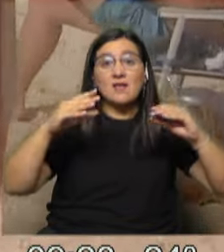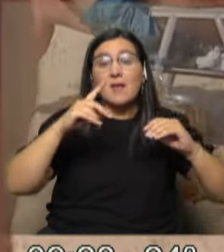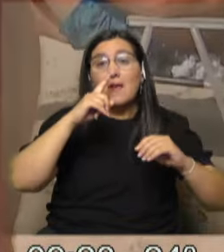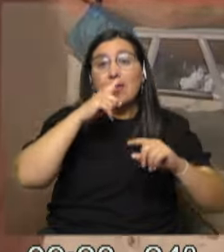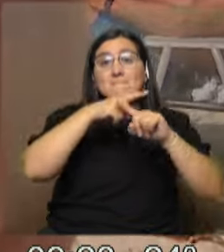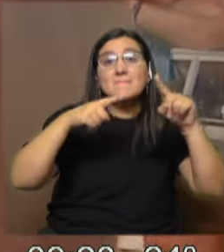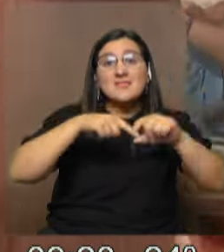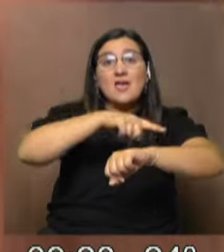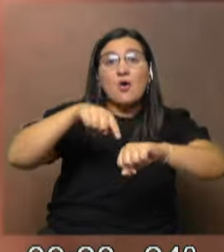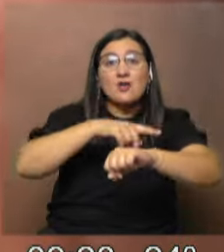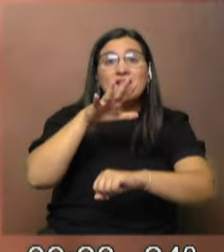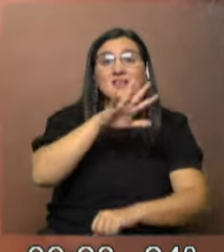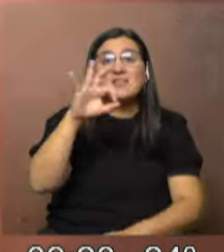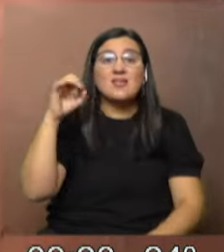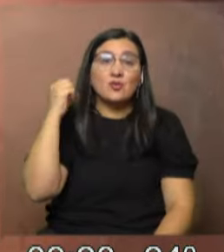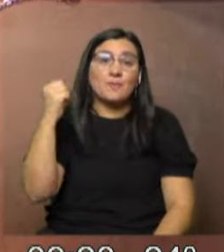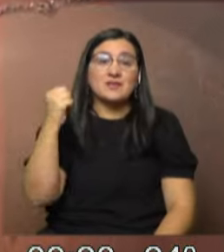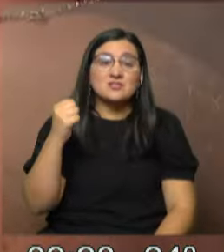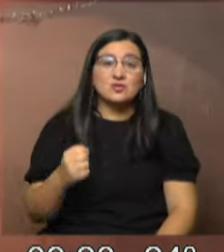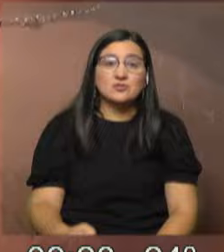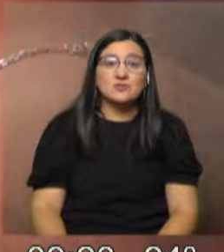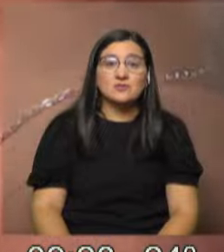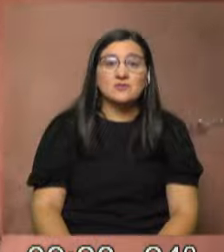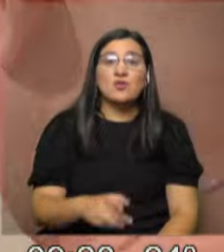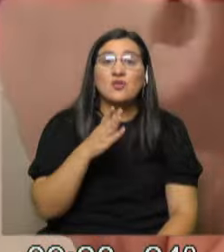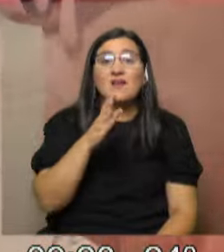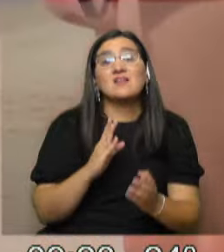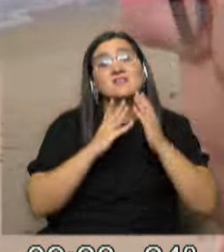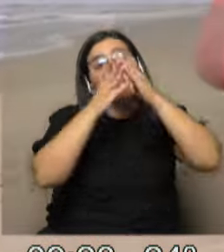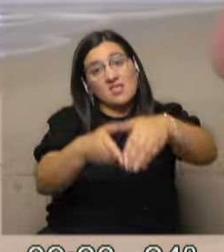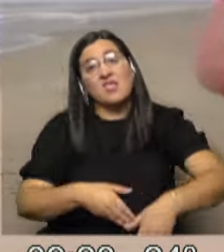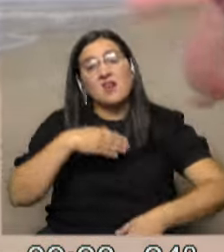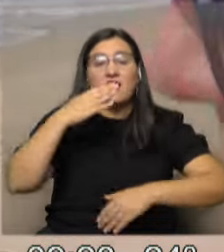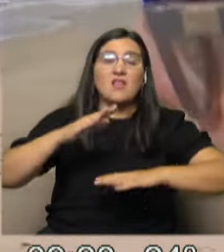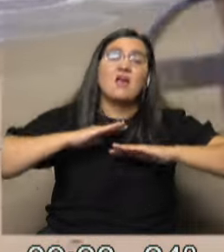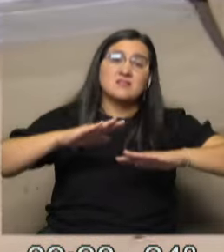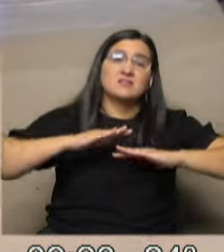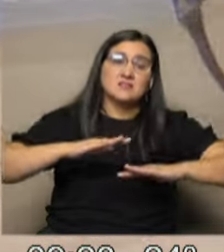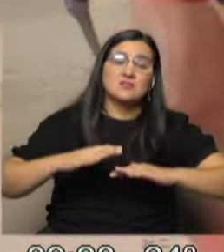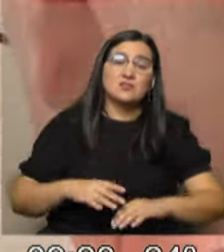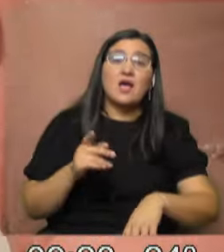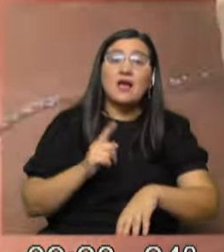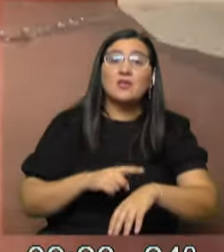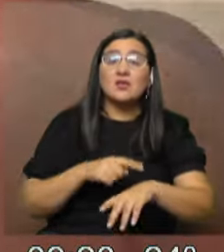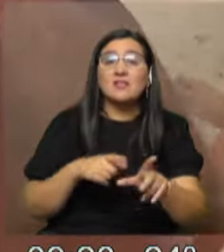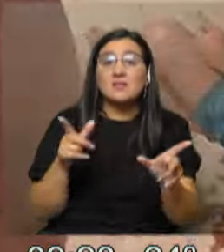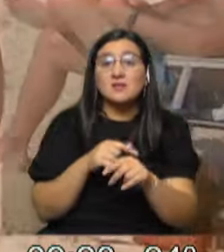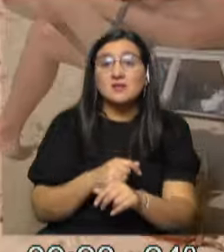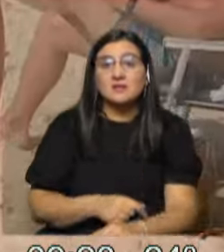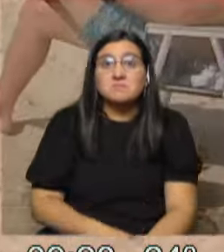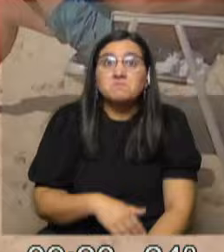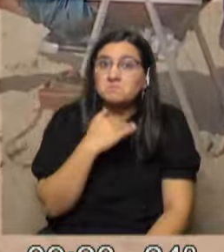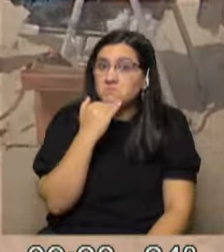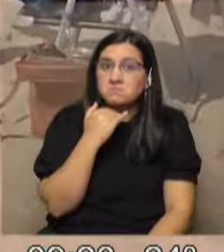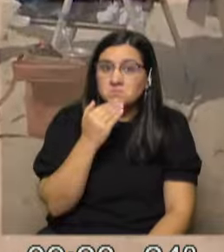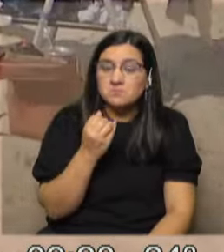500 pesos. ¿Media? Para entretenerse, se ve, para los que van ahí, se tiran ahí, hacen un poco de ejercicio. Claro, ¿y a qué hora lo terminan? No